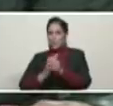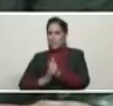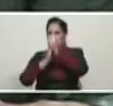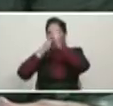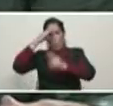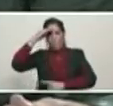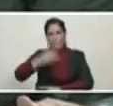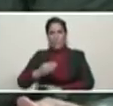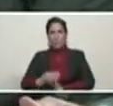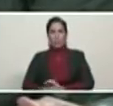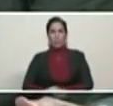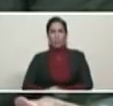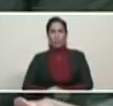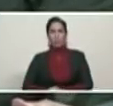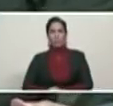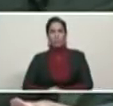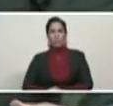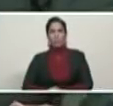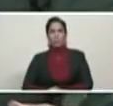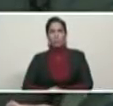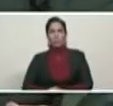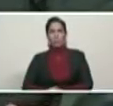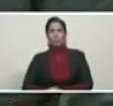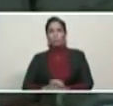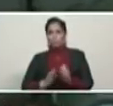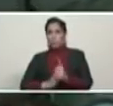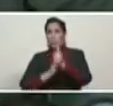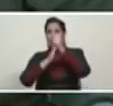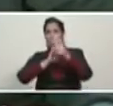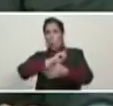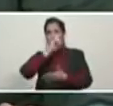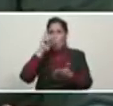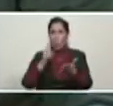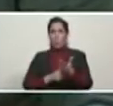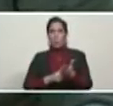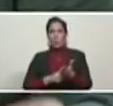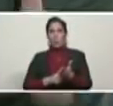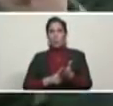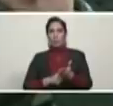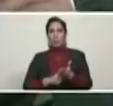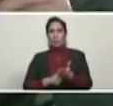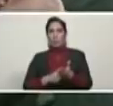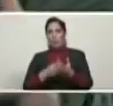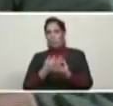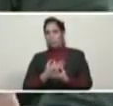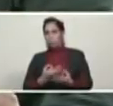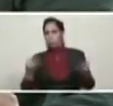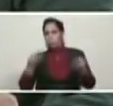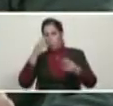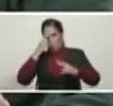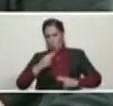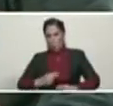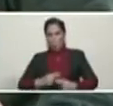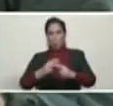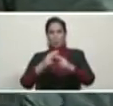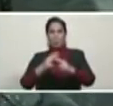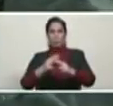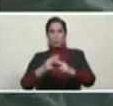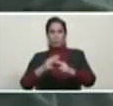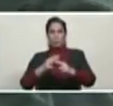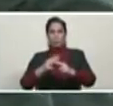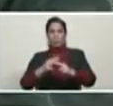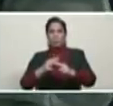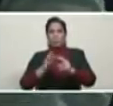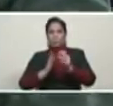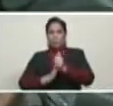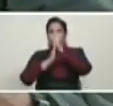militar en la Fuerza Armada. Es un liderazgo concreto, cierto, un liderazgo auténtico, honesto, un liderazgo